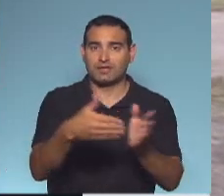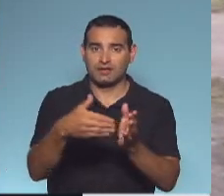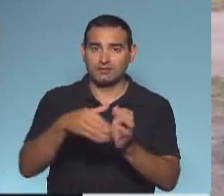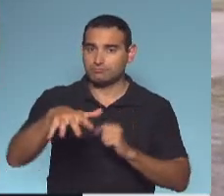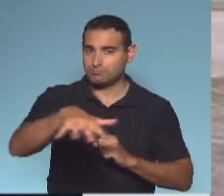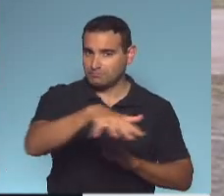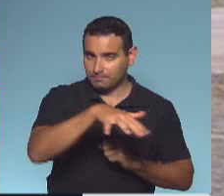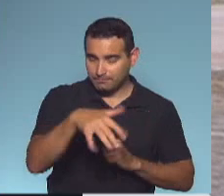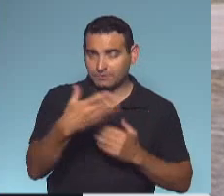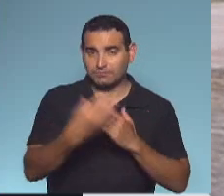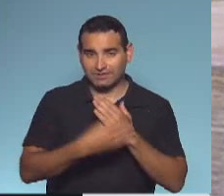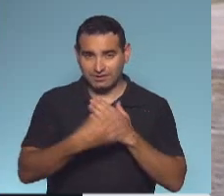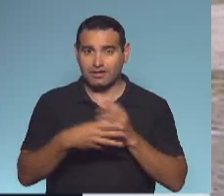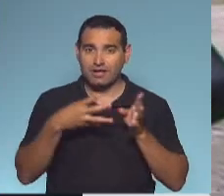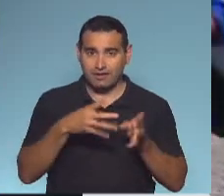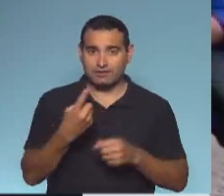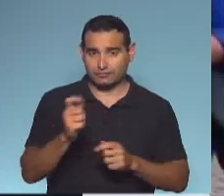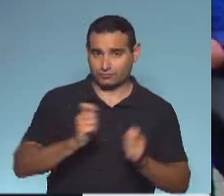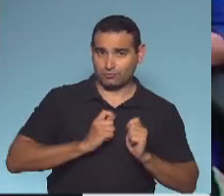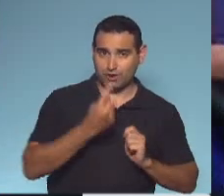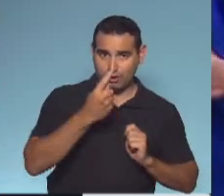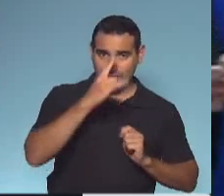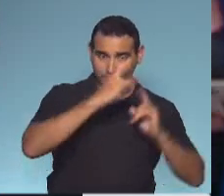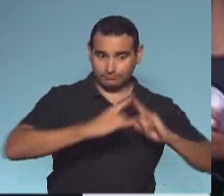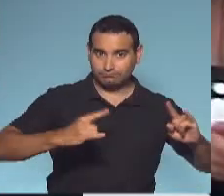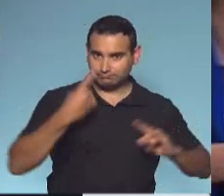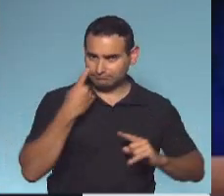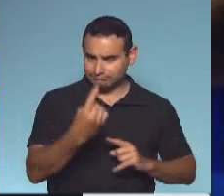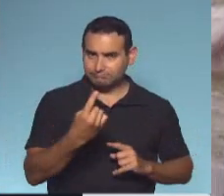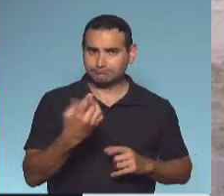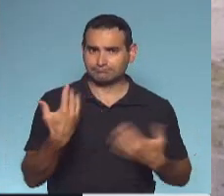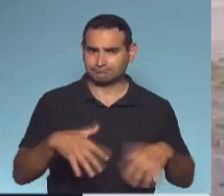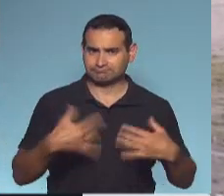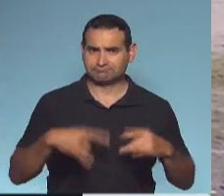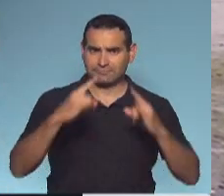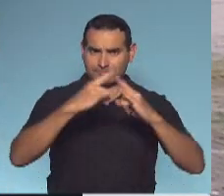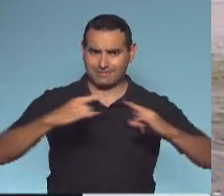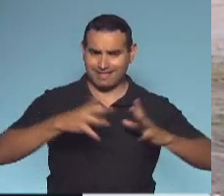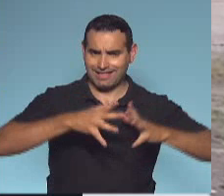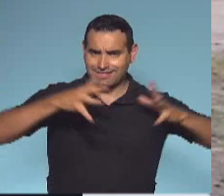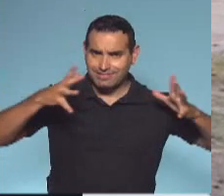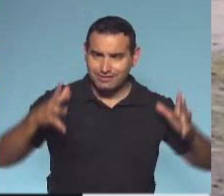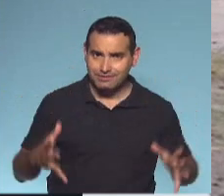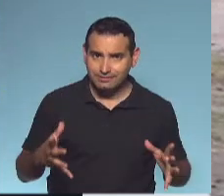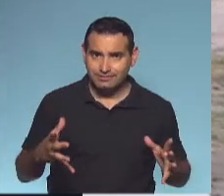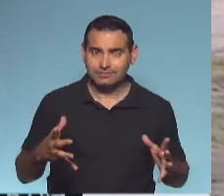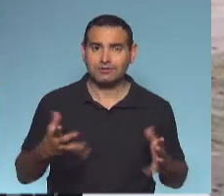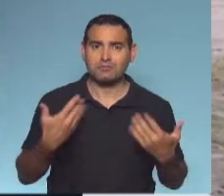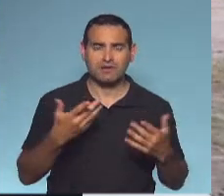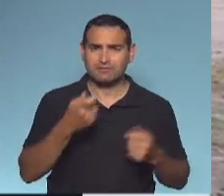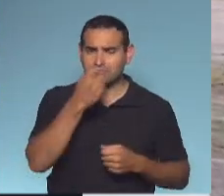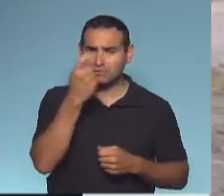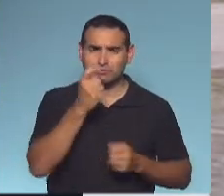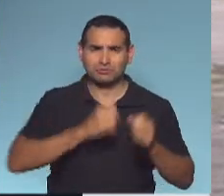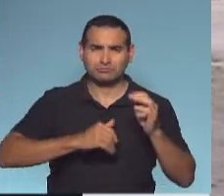no obviamente el ministerio de defensa te toca uno usted lo han visto tiene una enorme capacidad con una gran capacidad de montaje rápida